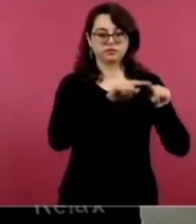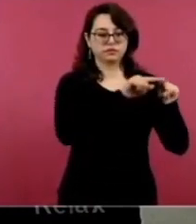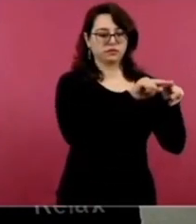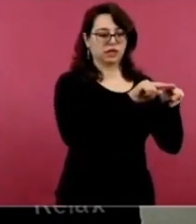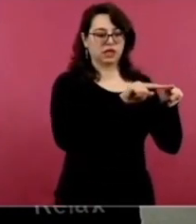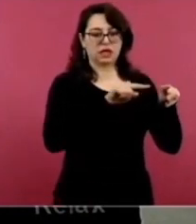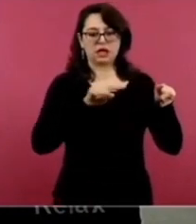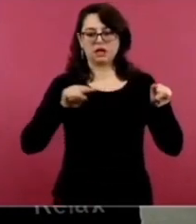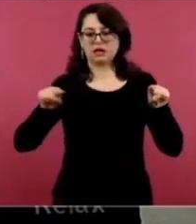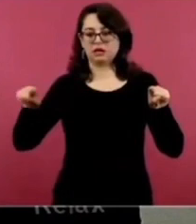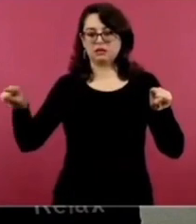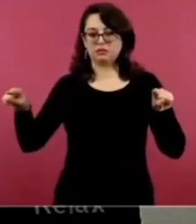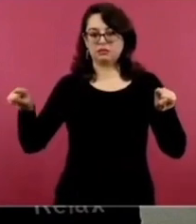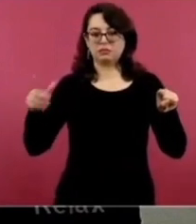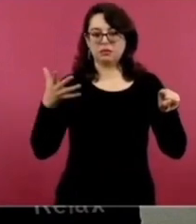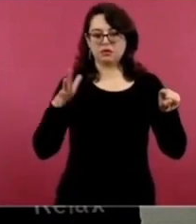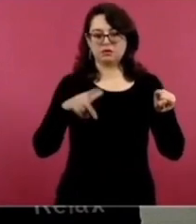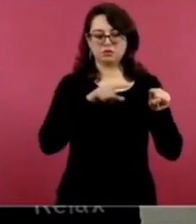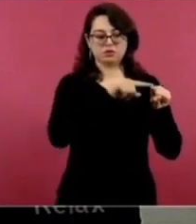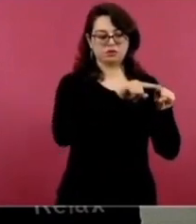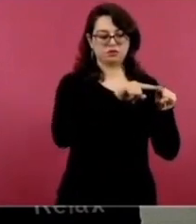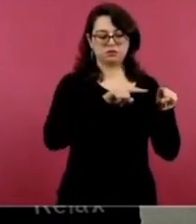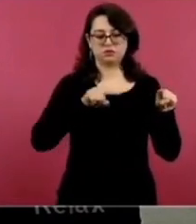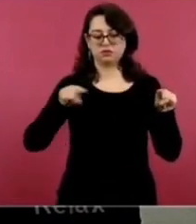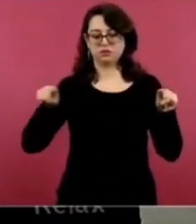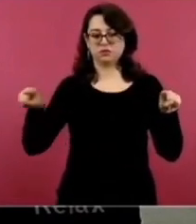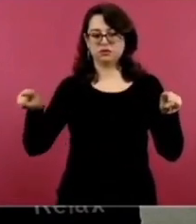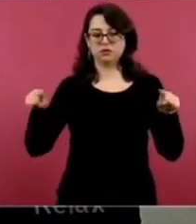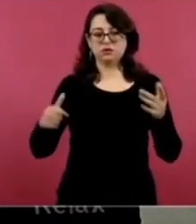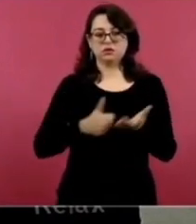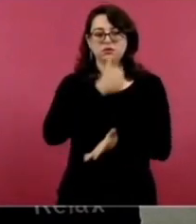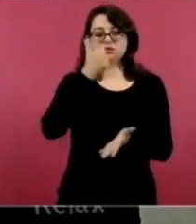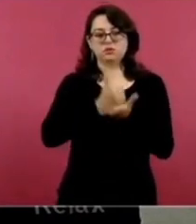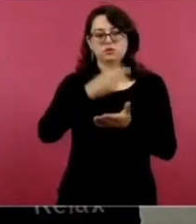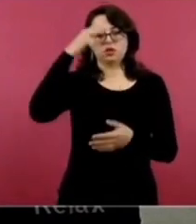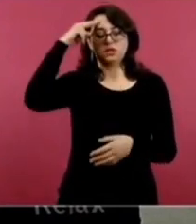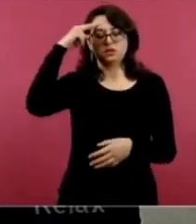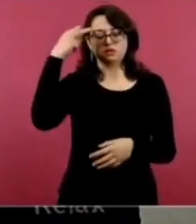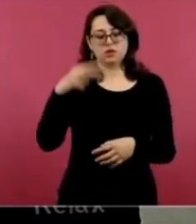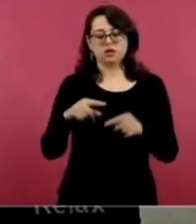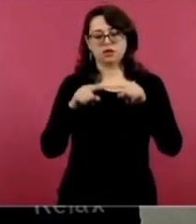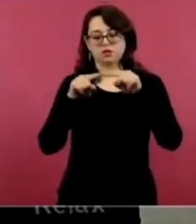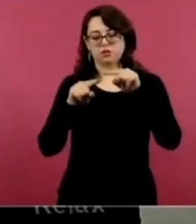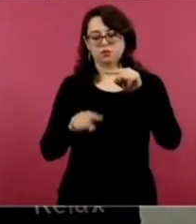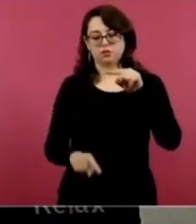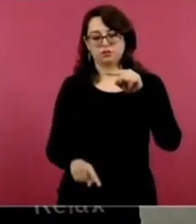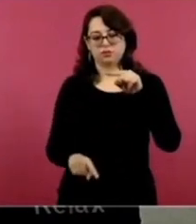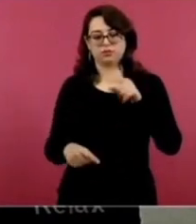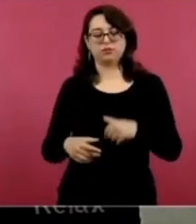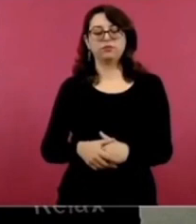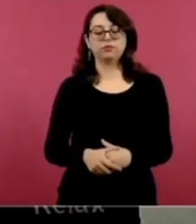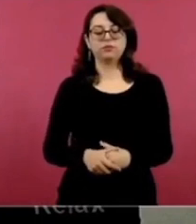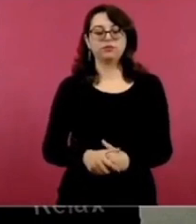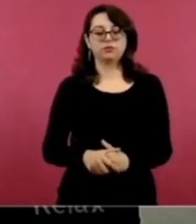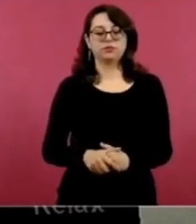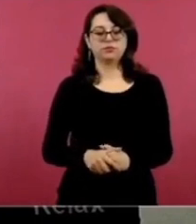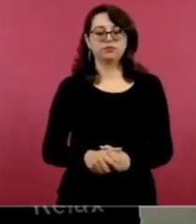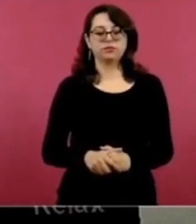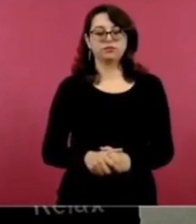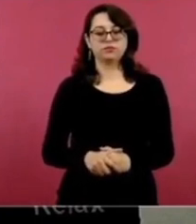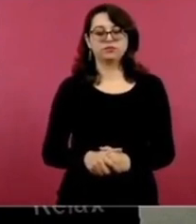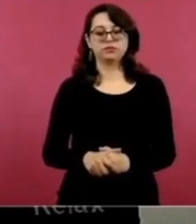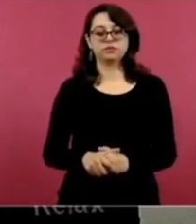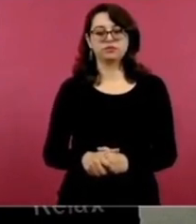Delitos en general. Delitos en sí. Y esta es la ciudad. Y ahora está por